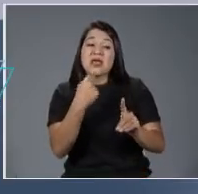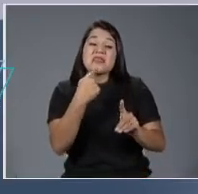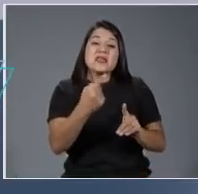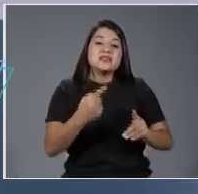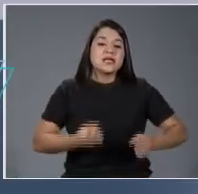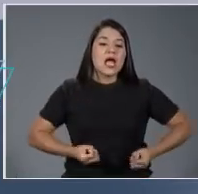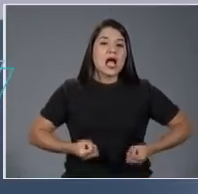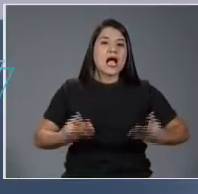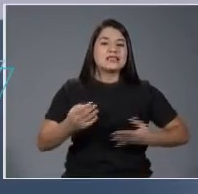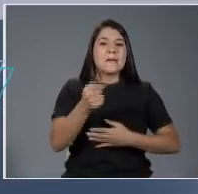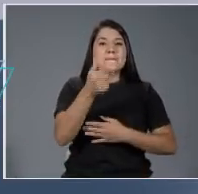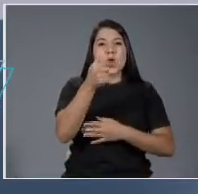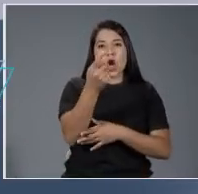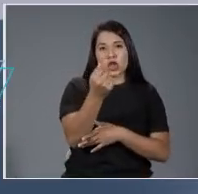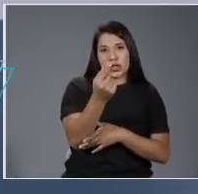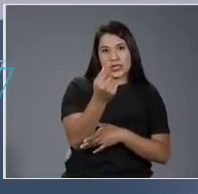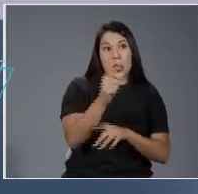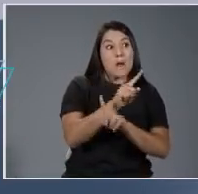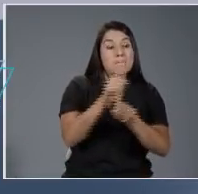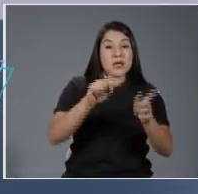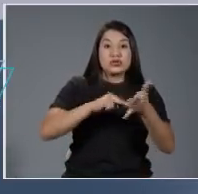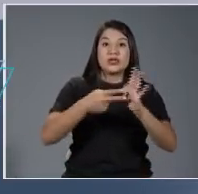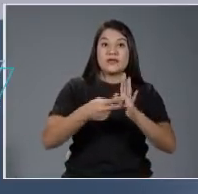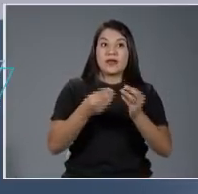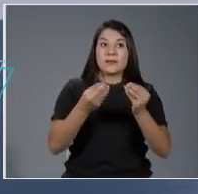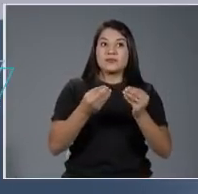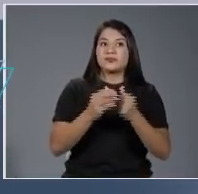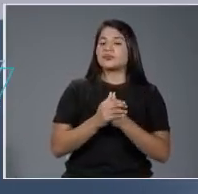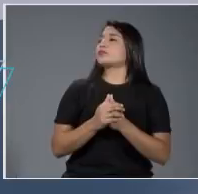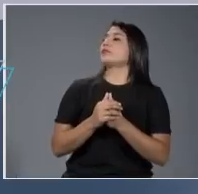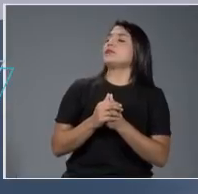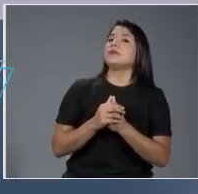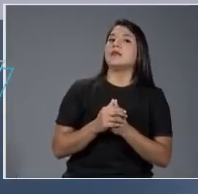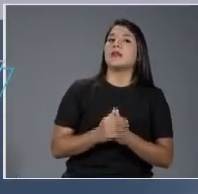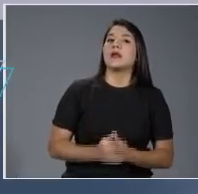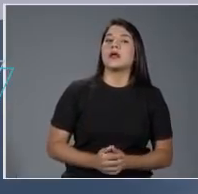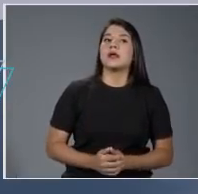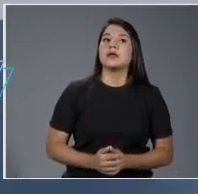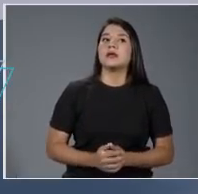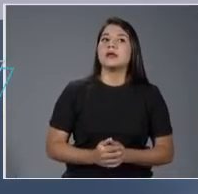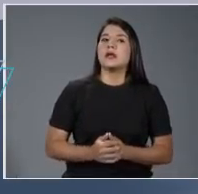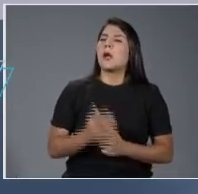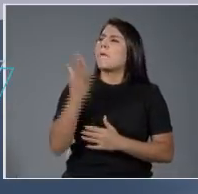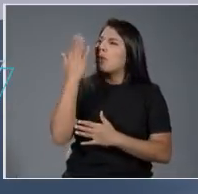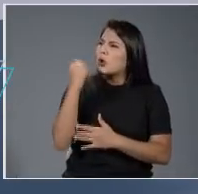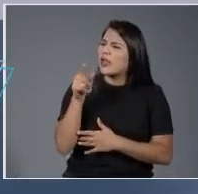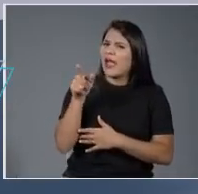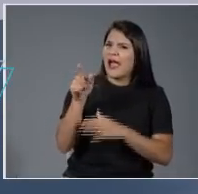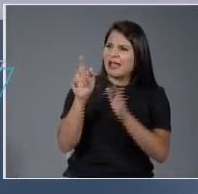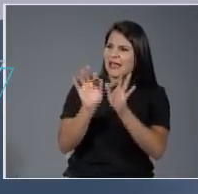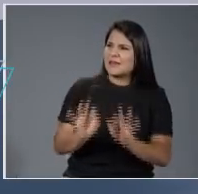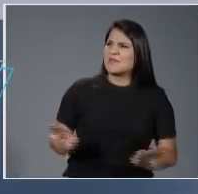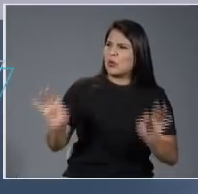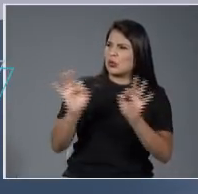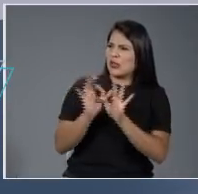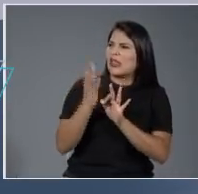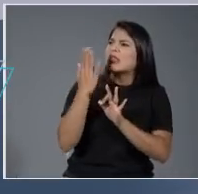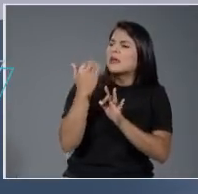caso es mucho más simbólico realizarlo ahí. ¿Un nivel histórico más importante? Bueno, es que hay dos